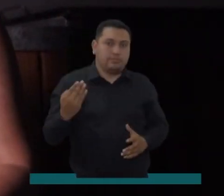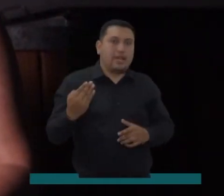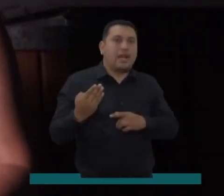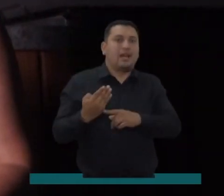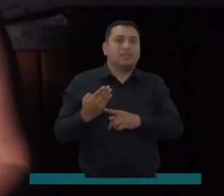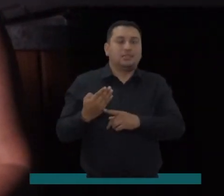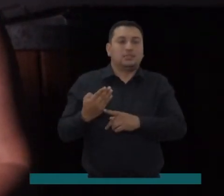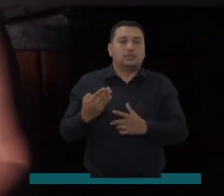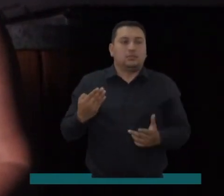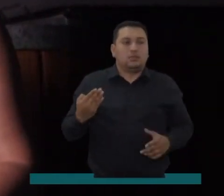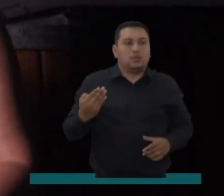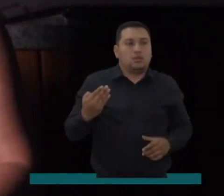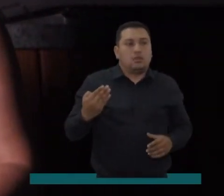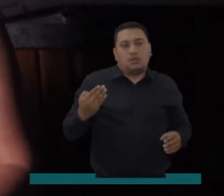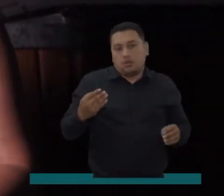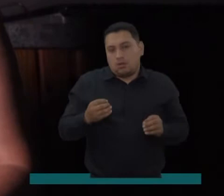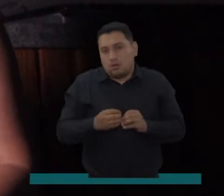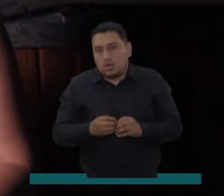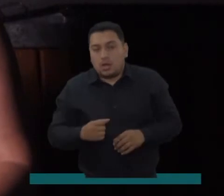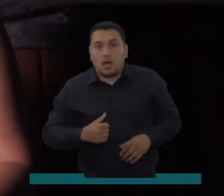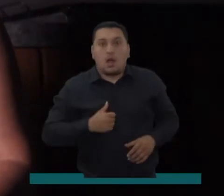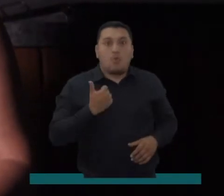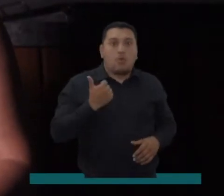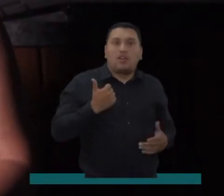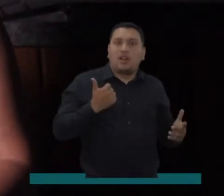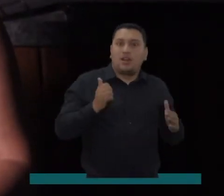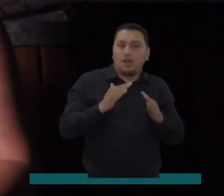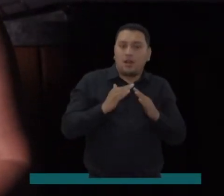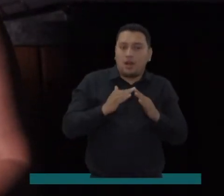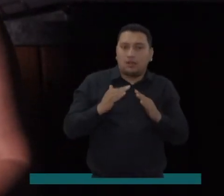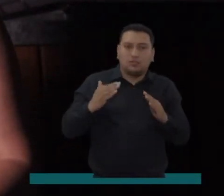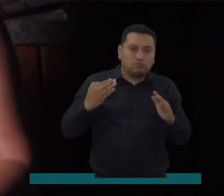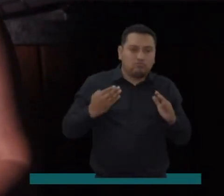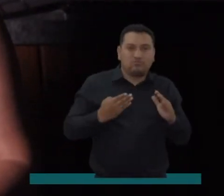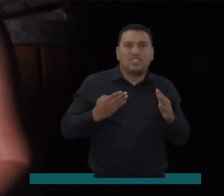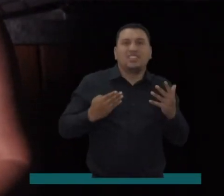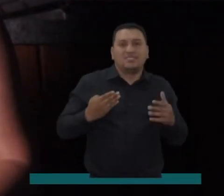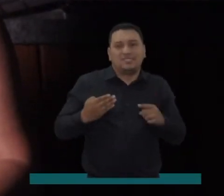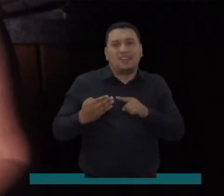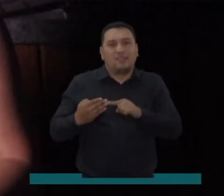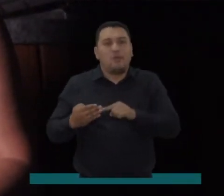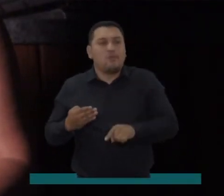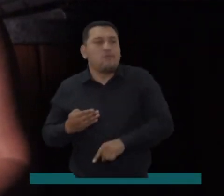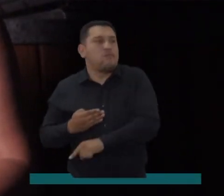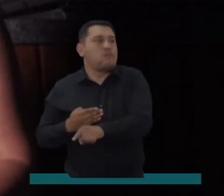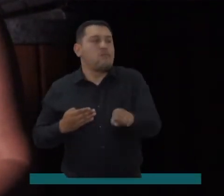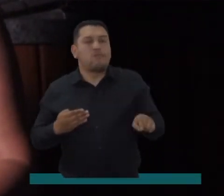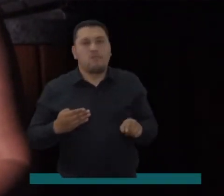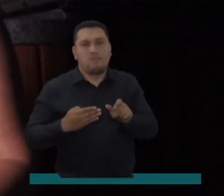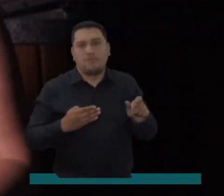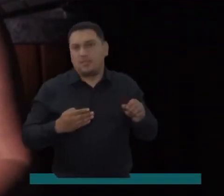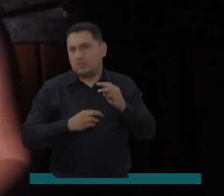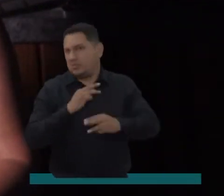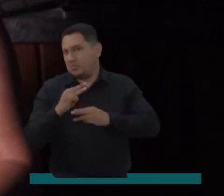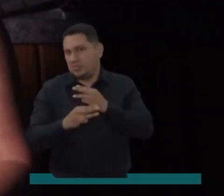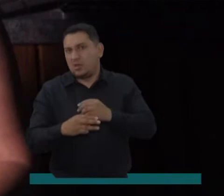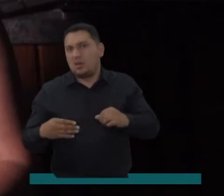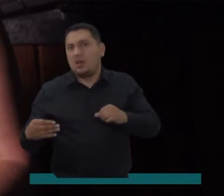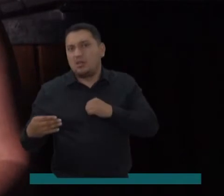y aprovechando también los equipos que ya la mayoría de personas en el